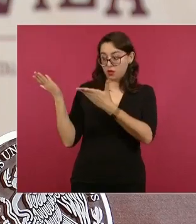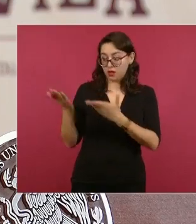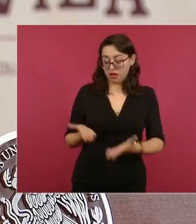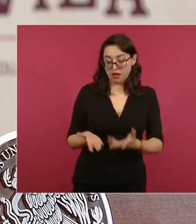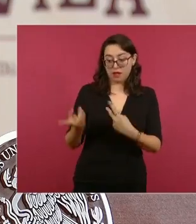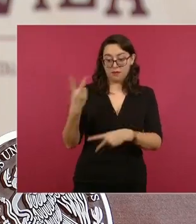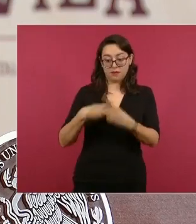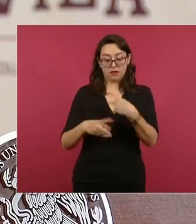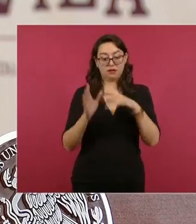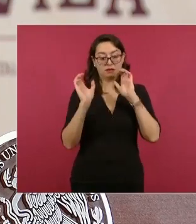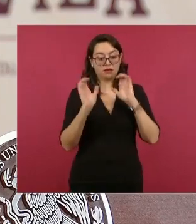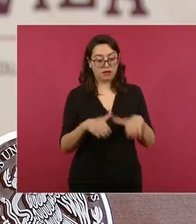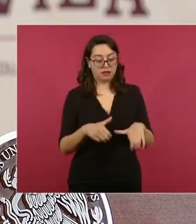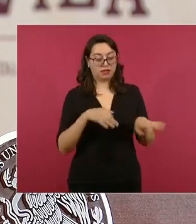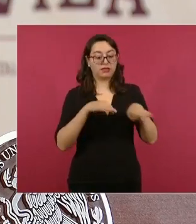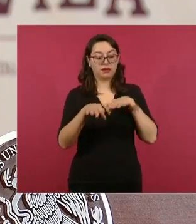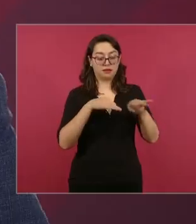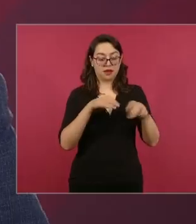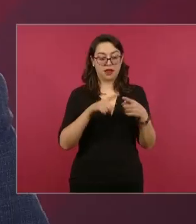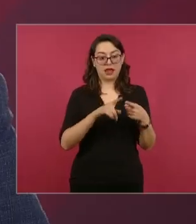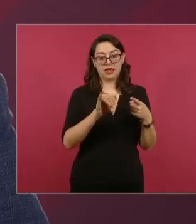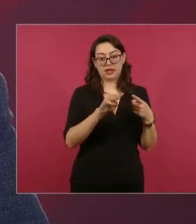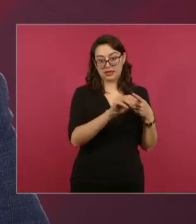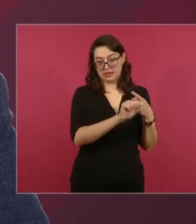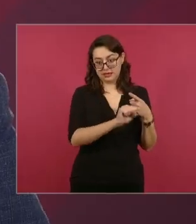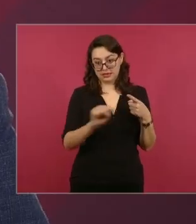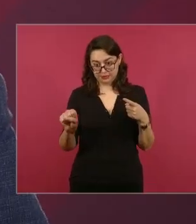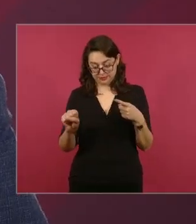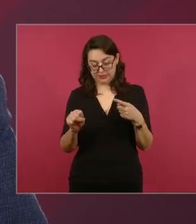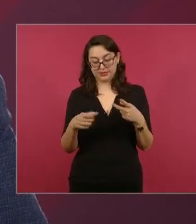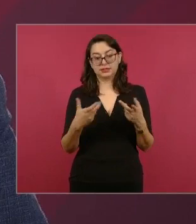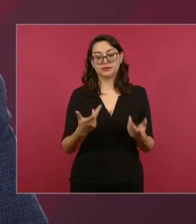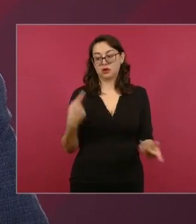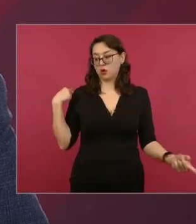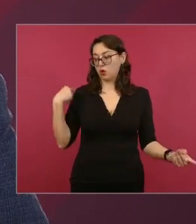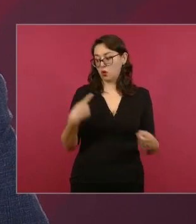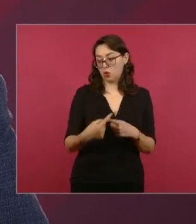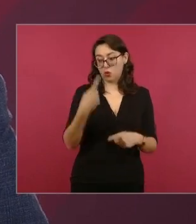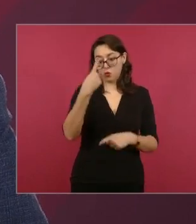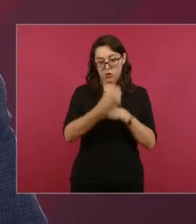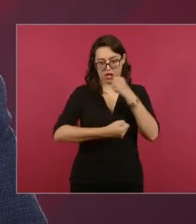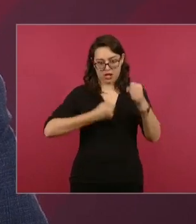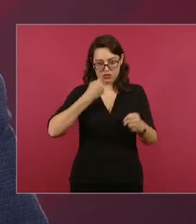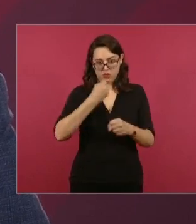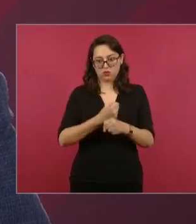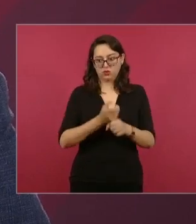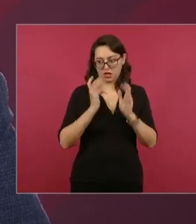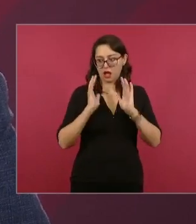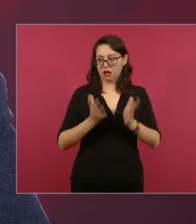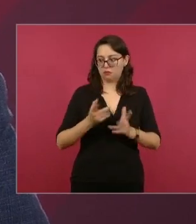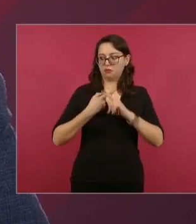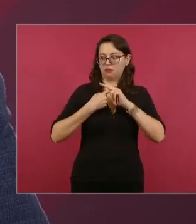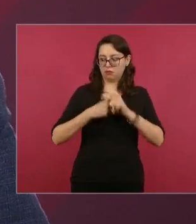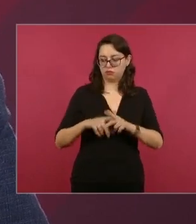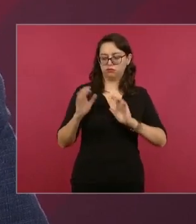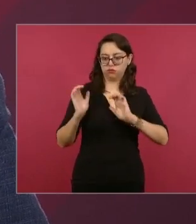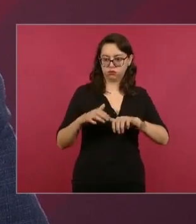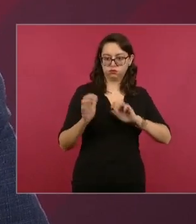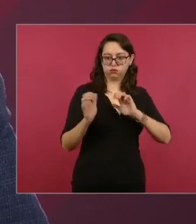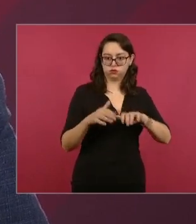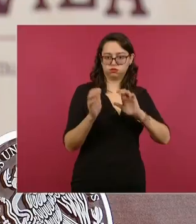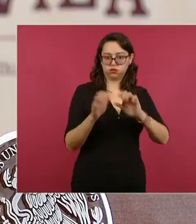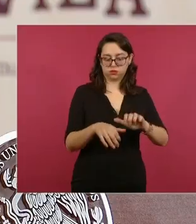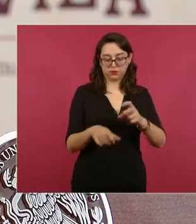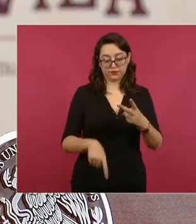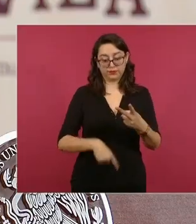Seguro Social, Bienestar, a un año de su inicio. Además, la